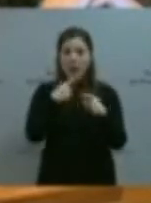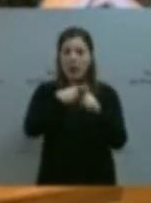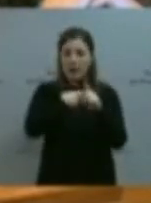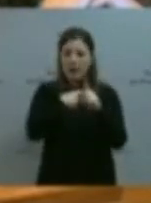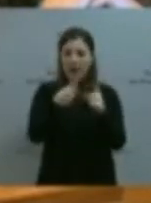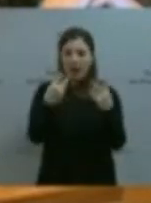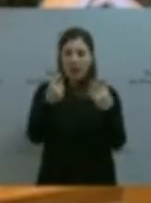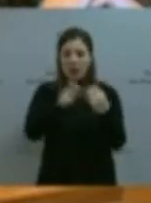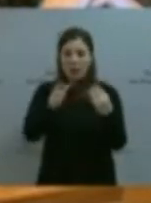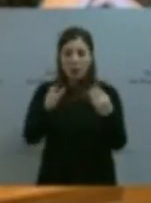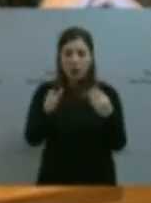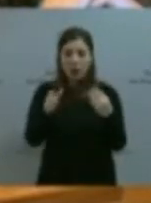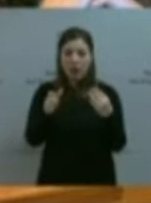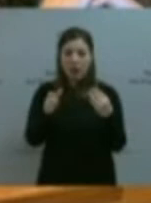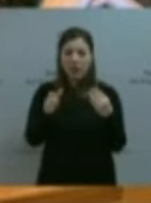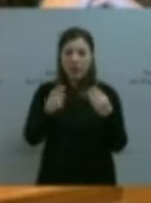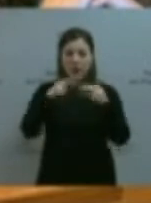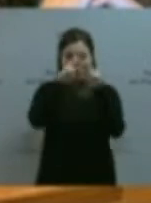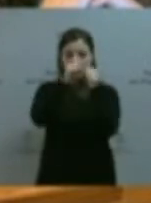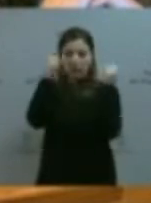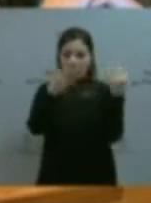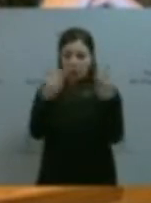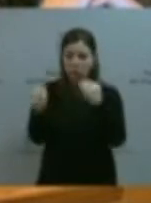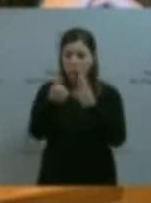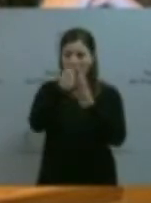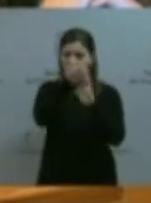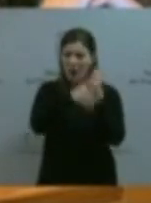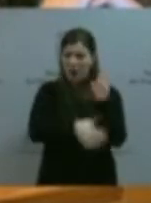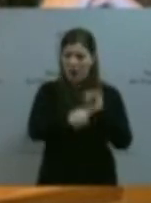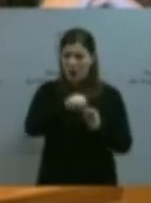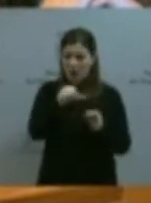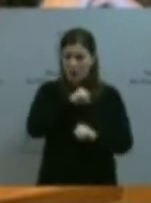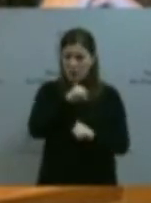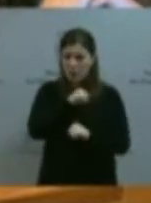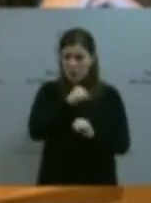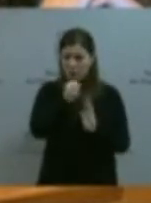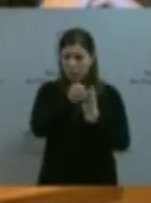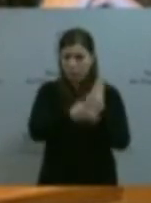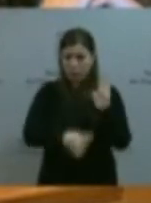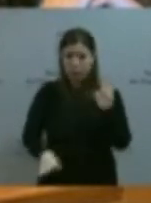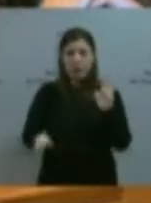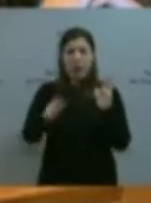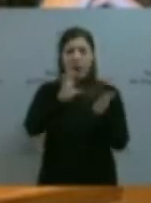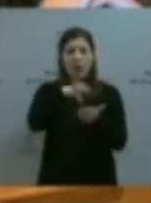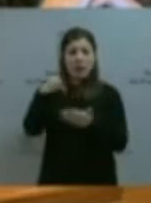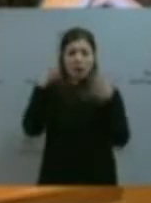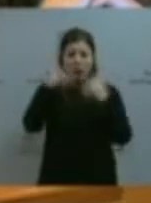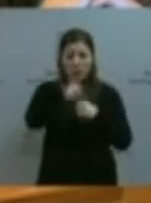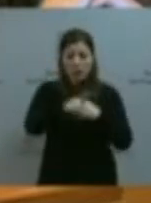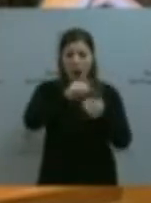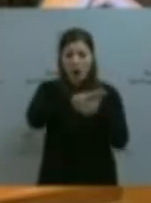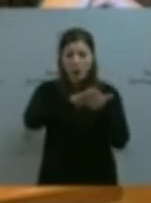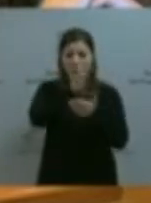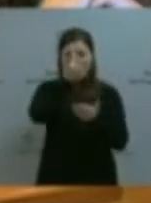los indicadores en el último año, ¿no? En los centros de atención primarias estamos hablando de 3.000 pacientes más, con una plantilla bastante similar al